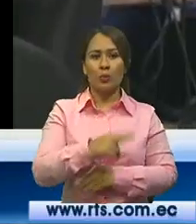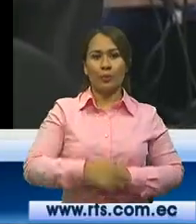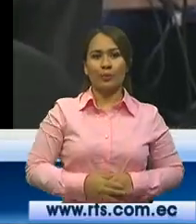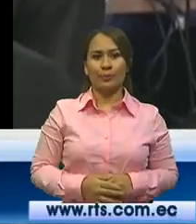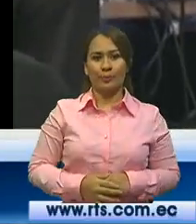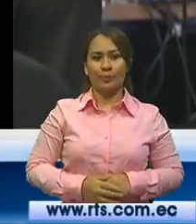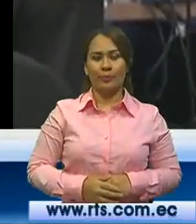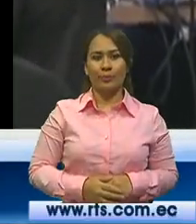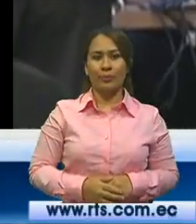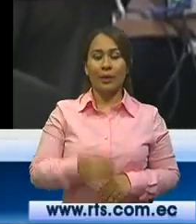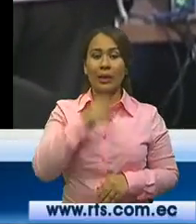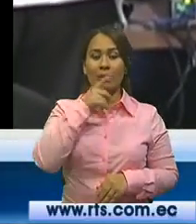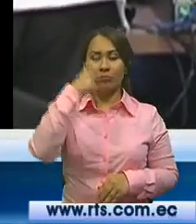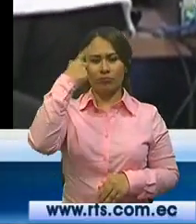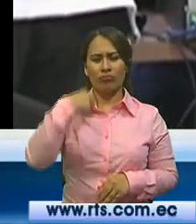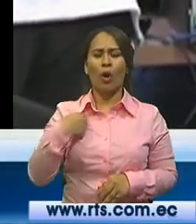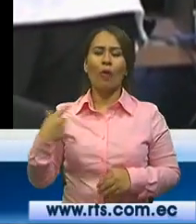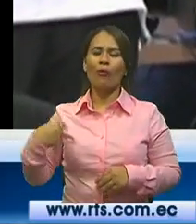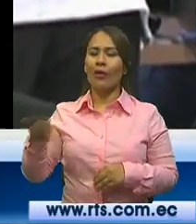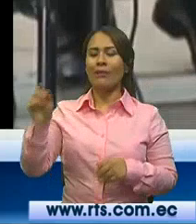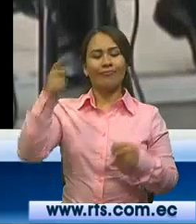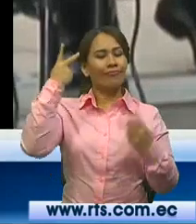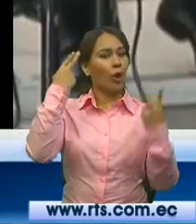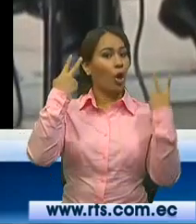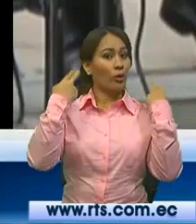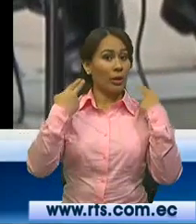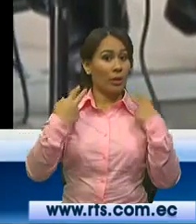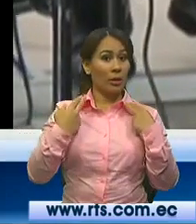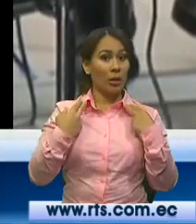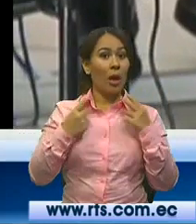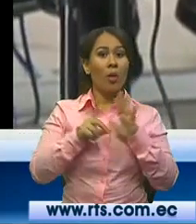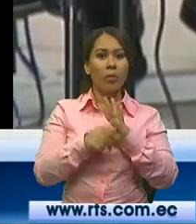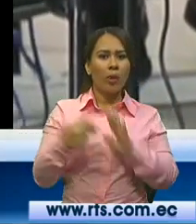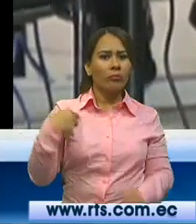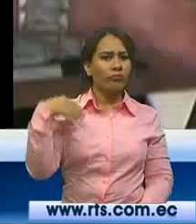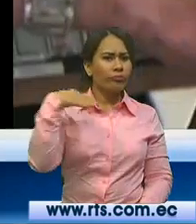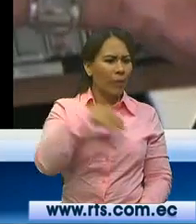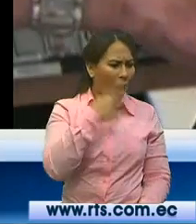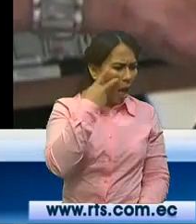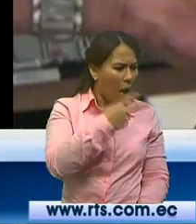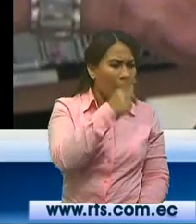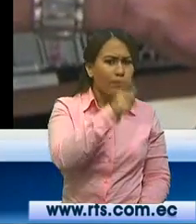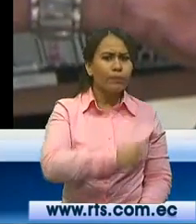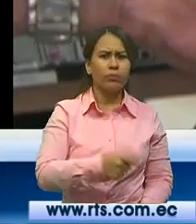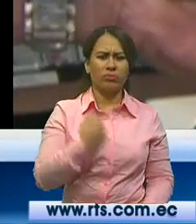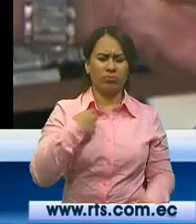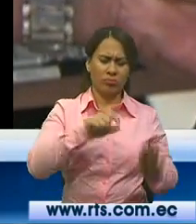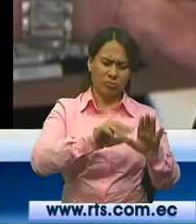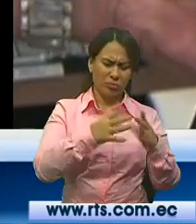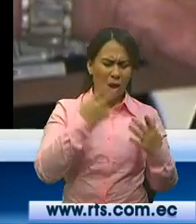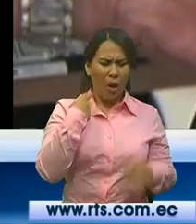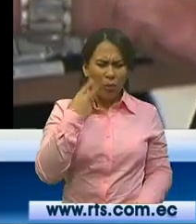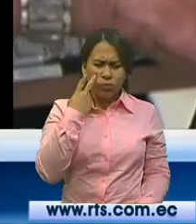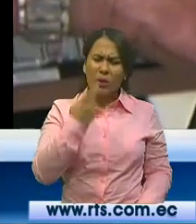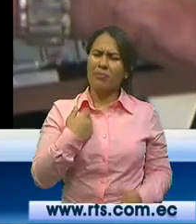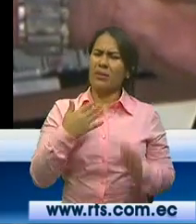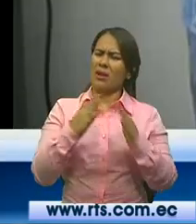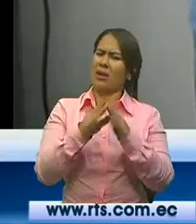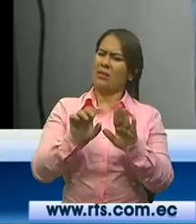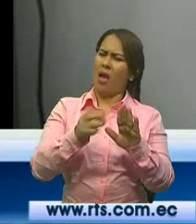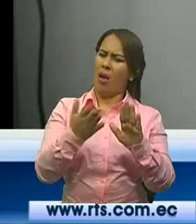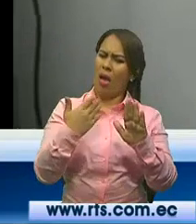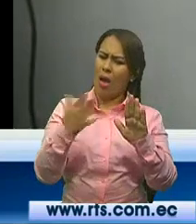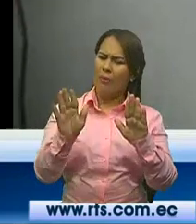casa asegura que salió un momento a cortarse el cabello y al regresar lo descubrió. Las dos puertas, no sé cómo las ha abierto, pero las ha abierto las dos